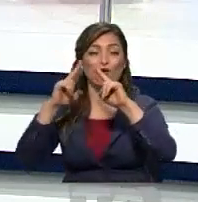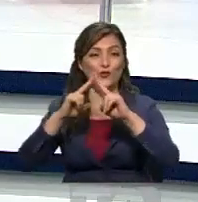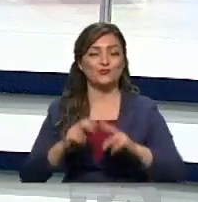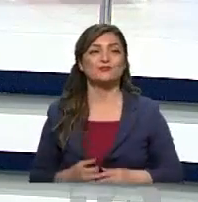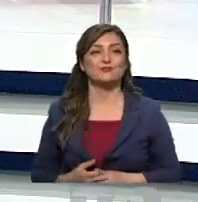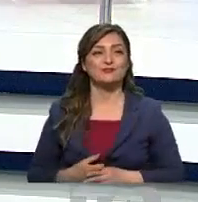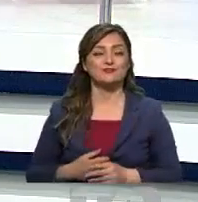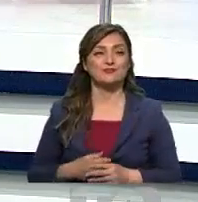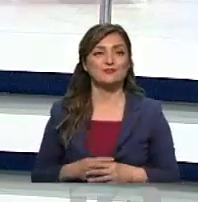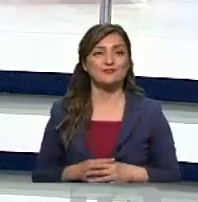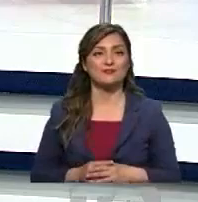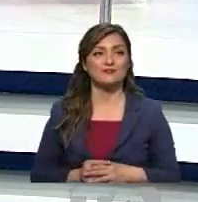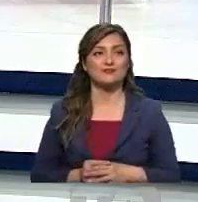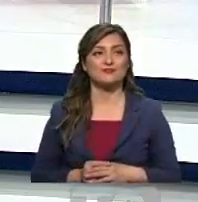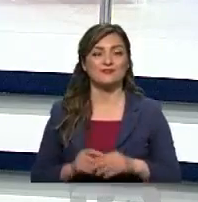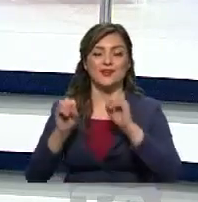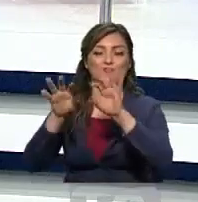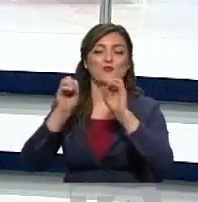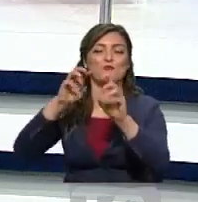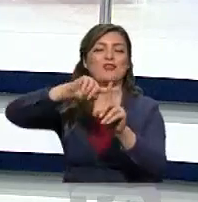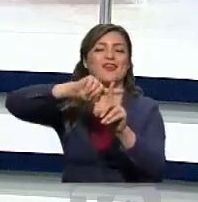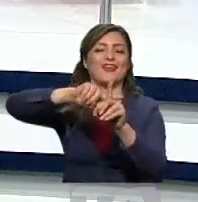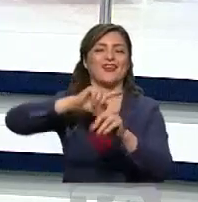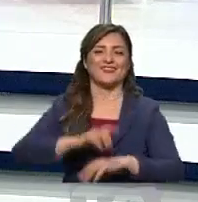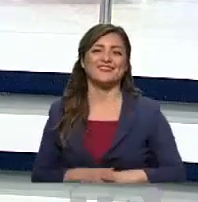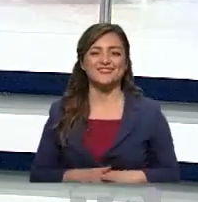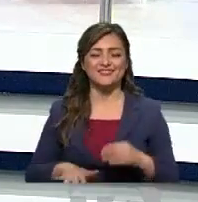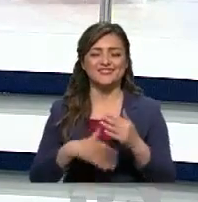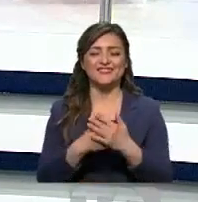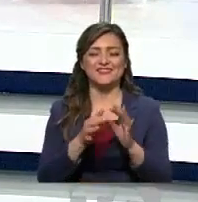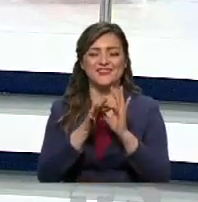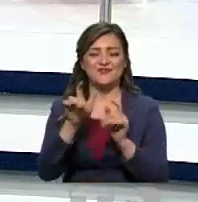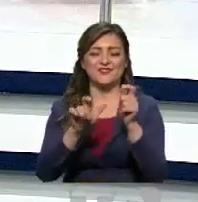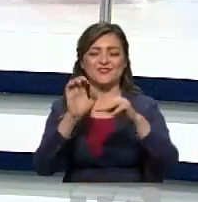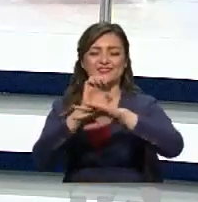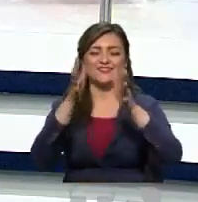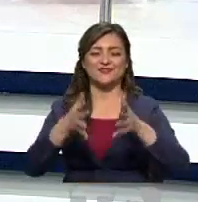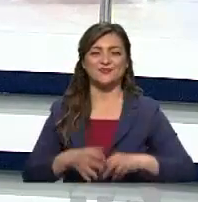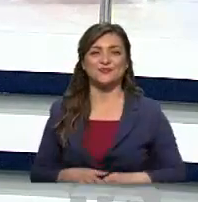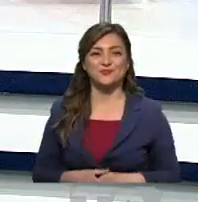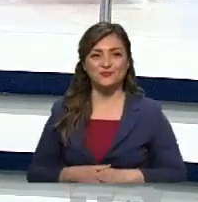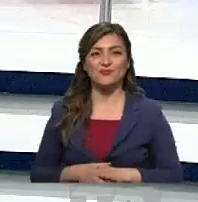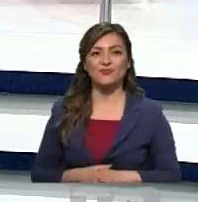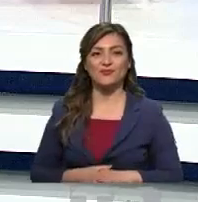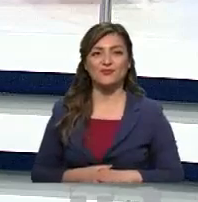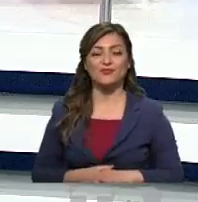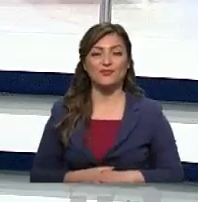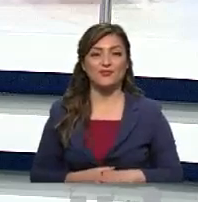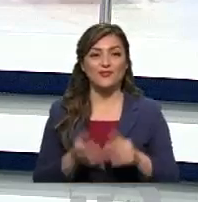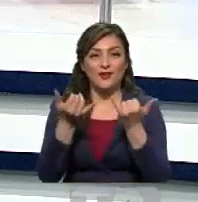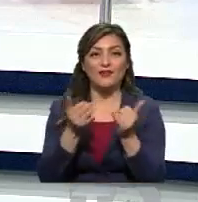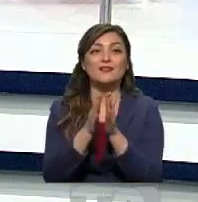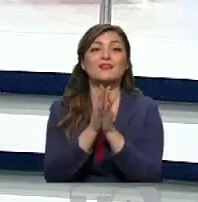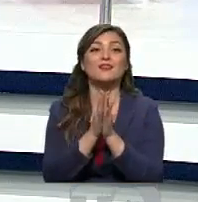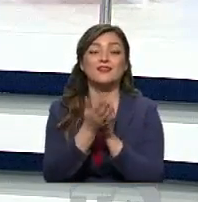todo lo alto. ¿Cómo ahora, eran las buenas vibras? Sí, buenas vibras para ti y para todos nuestros compatriotas. Y bueno, ahora también queremos pedirle a